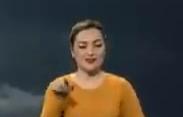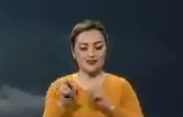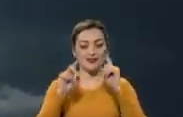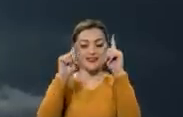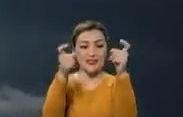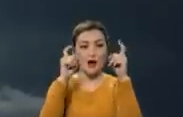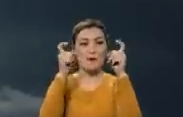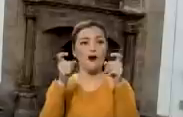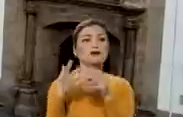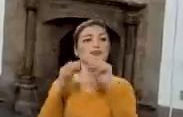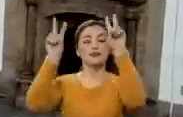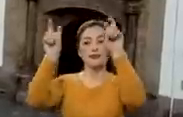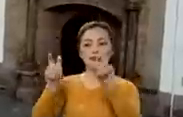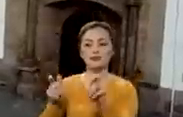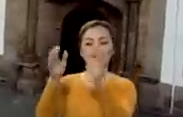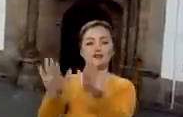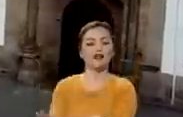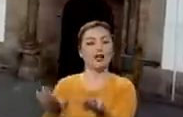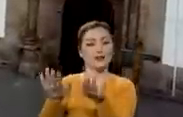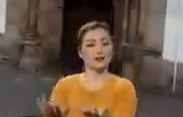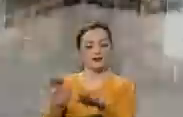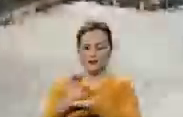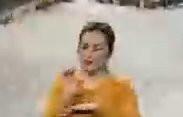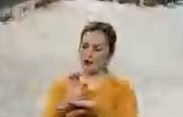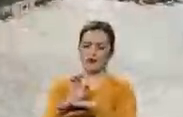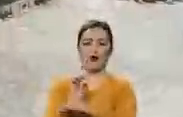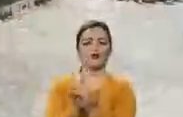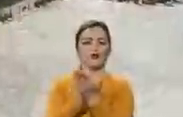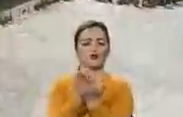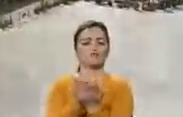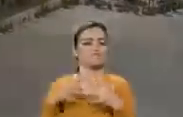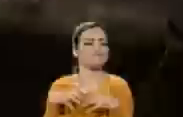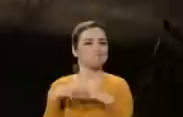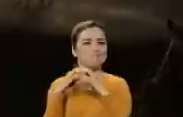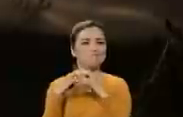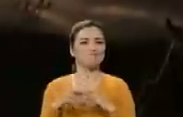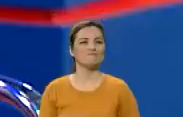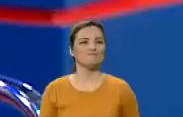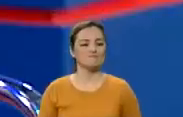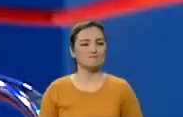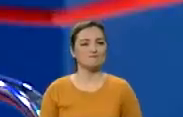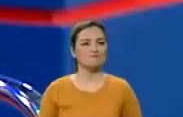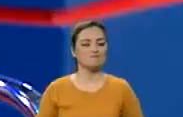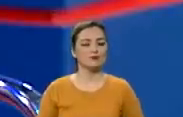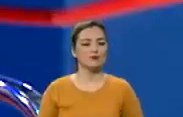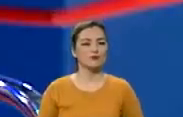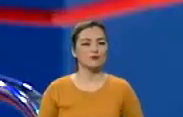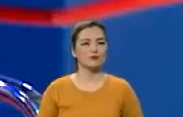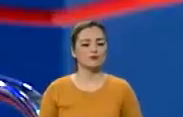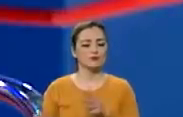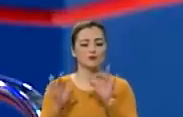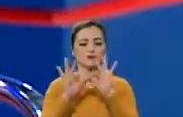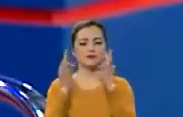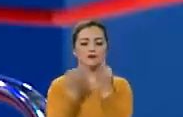será Quédate en Ecuador, ayuda a su reactivación económica. Helen Quiñones, 24 horas. Familiares